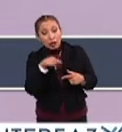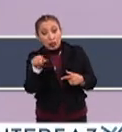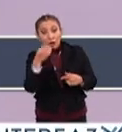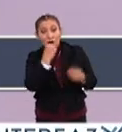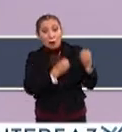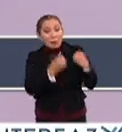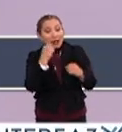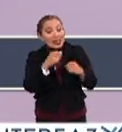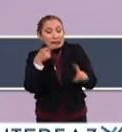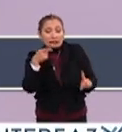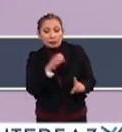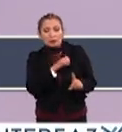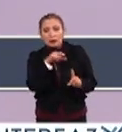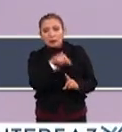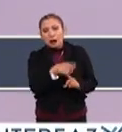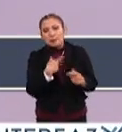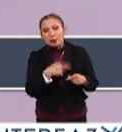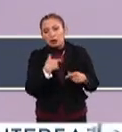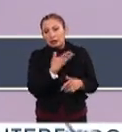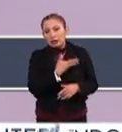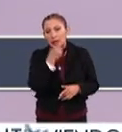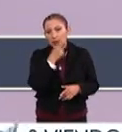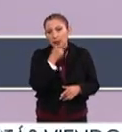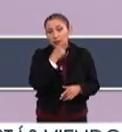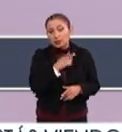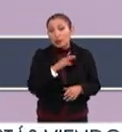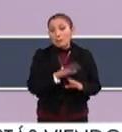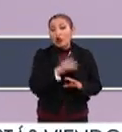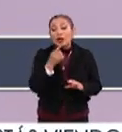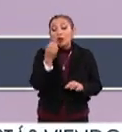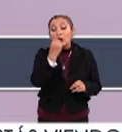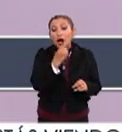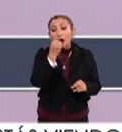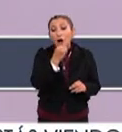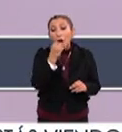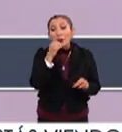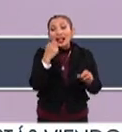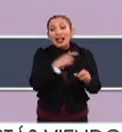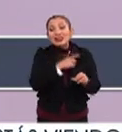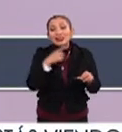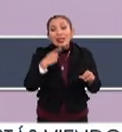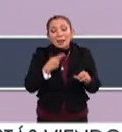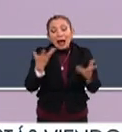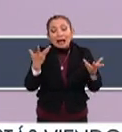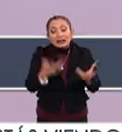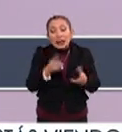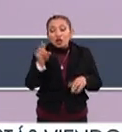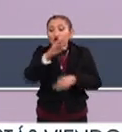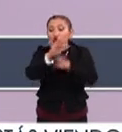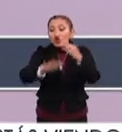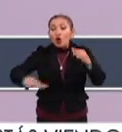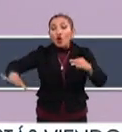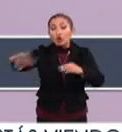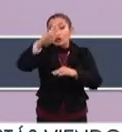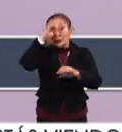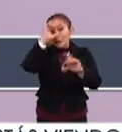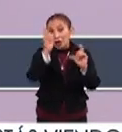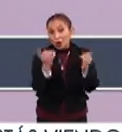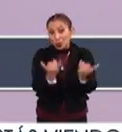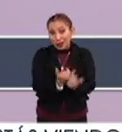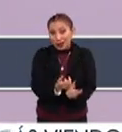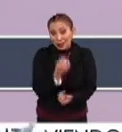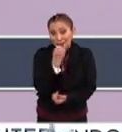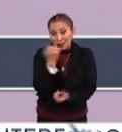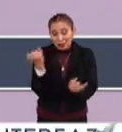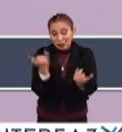es una alimentación especial para el paciente con diabetes, cuando es una alimentación que deberíamos de llevarla todos a nivel nacional,